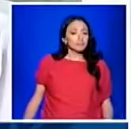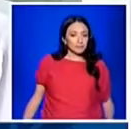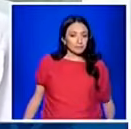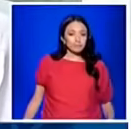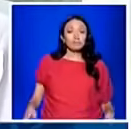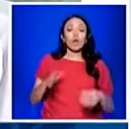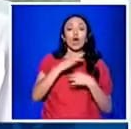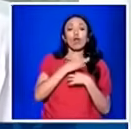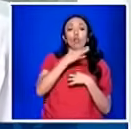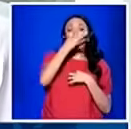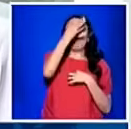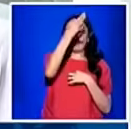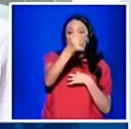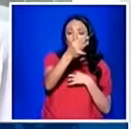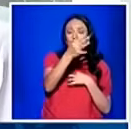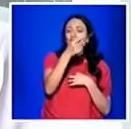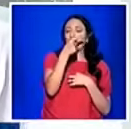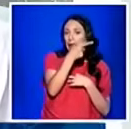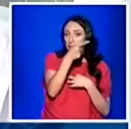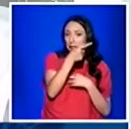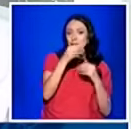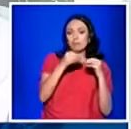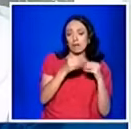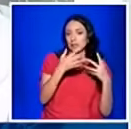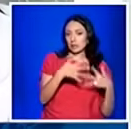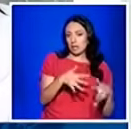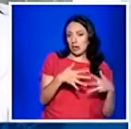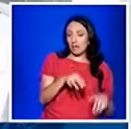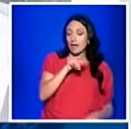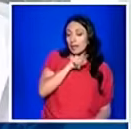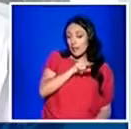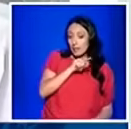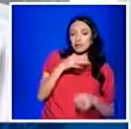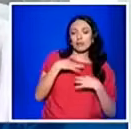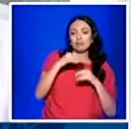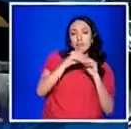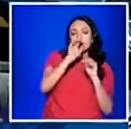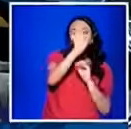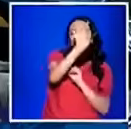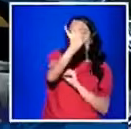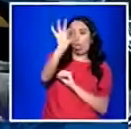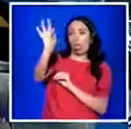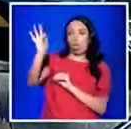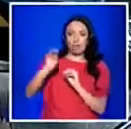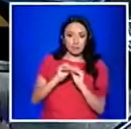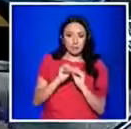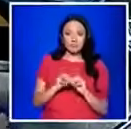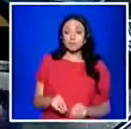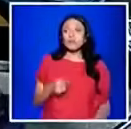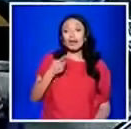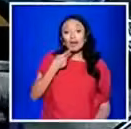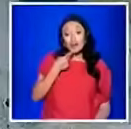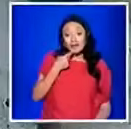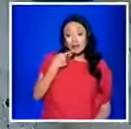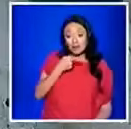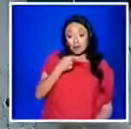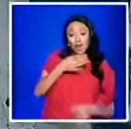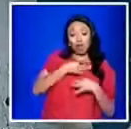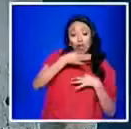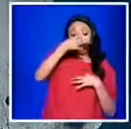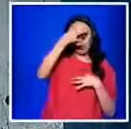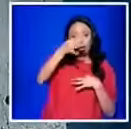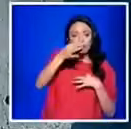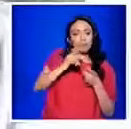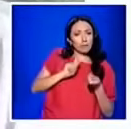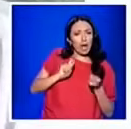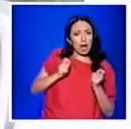que provoca gran cantidad de secuelas y es el que mayor transmisibilidad presenta. Dicen que los síntomas de este virus también